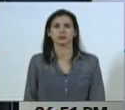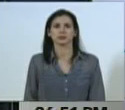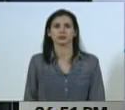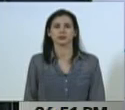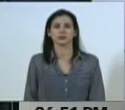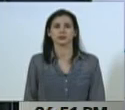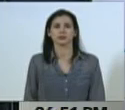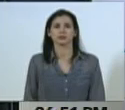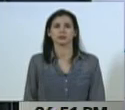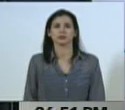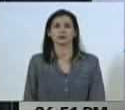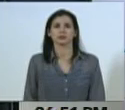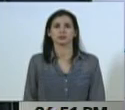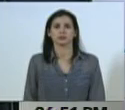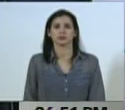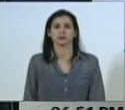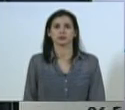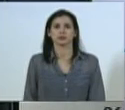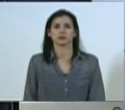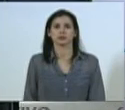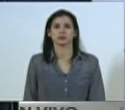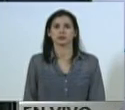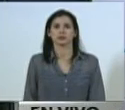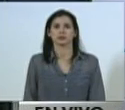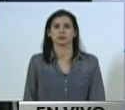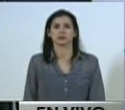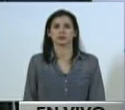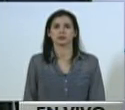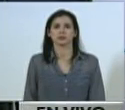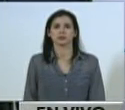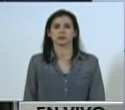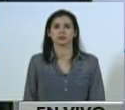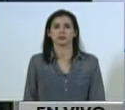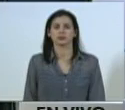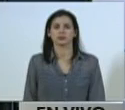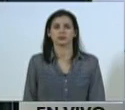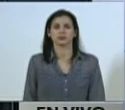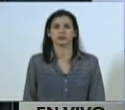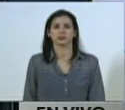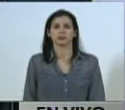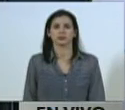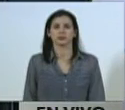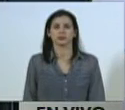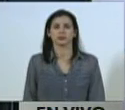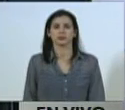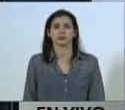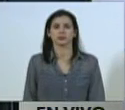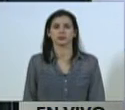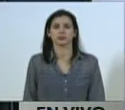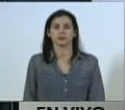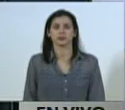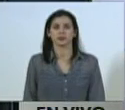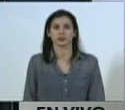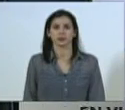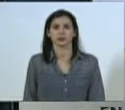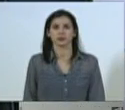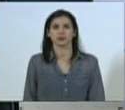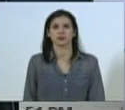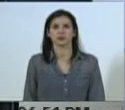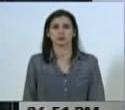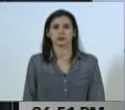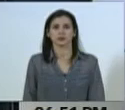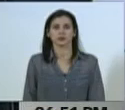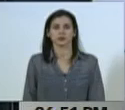3 years will be restored on a sustainable basis in the interest of producers, in the interest